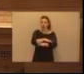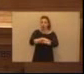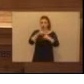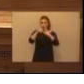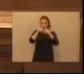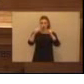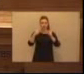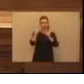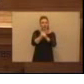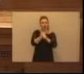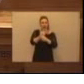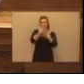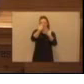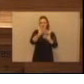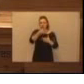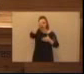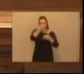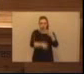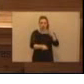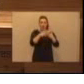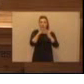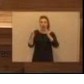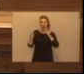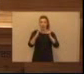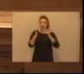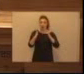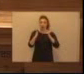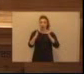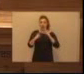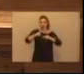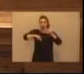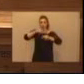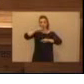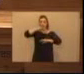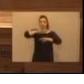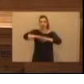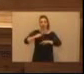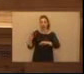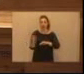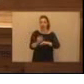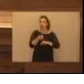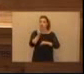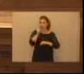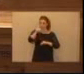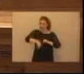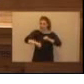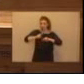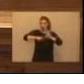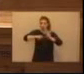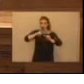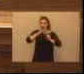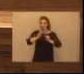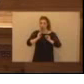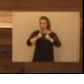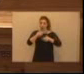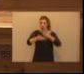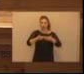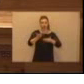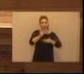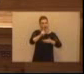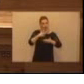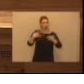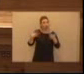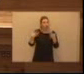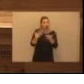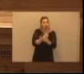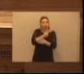está trabajando con rigor para que se cumplan los plazos de ejecución de la obra, pero no solamente de esta obra que está en marcha, sino de todas las obras que tiene en marcha el